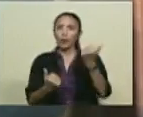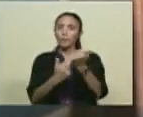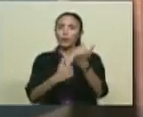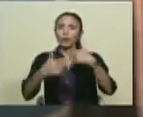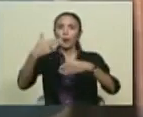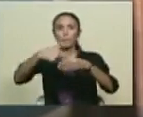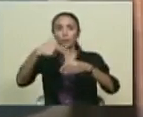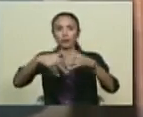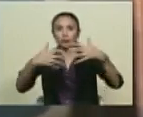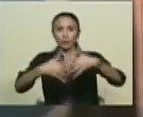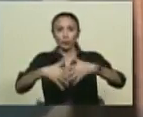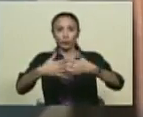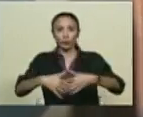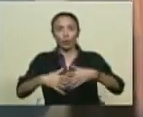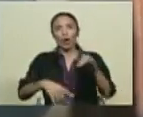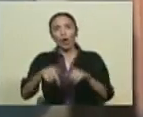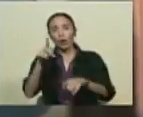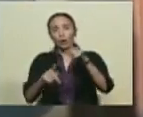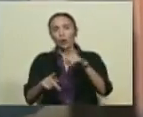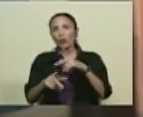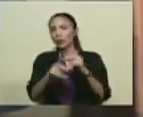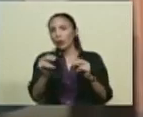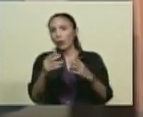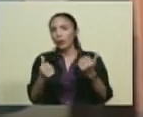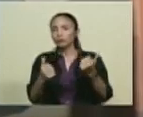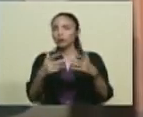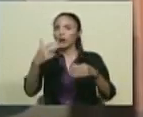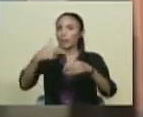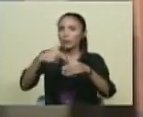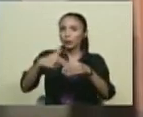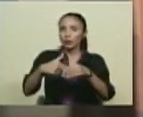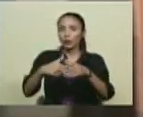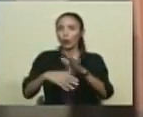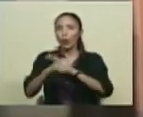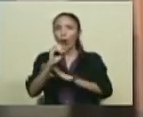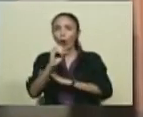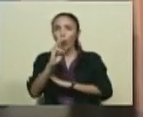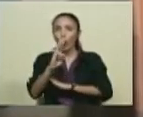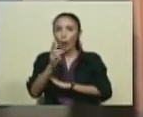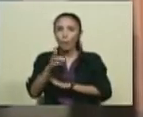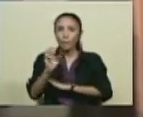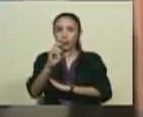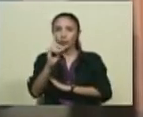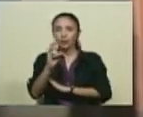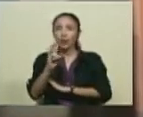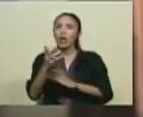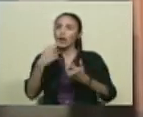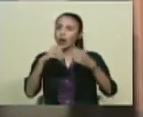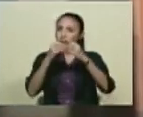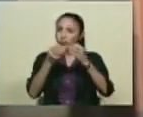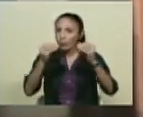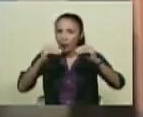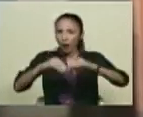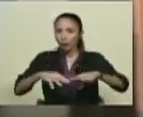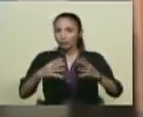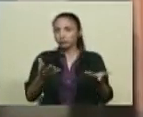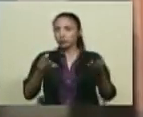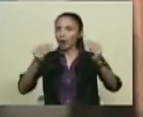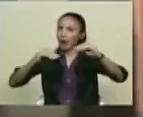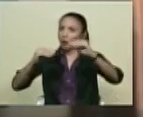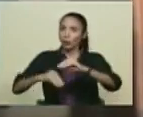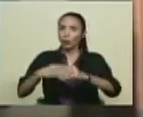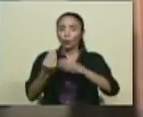nuestros socios no OPEP que ampliemos los mecanismos del Comité de